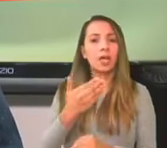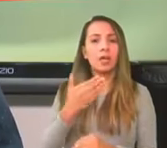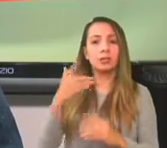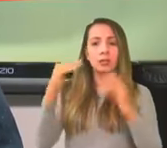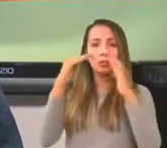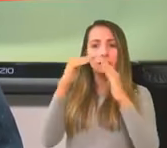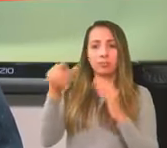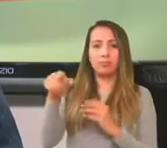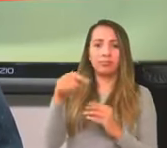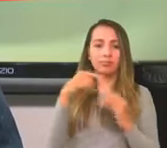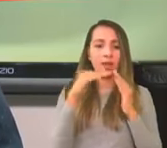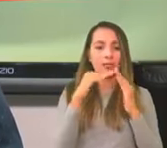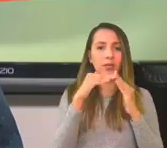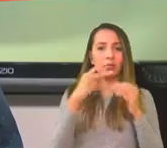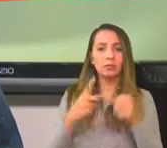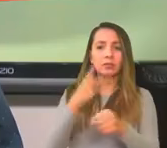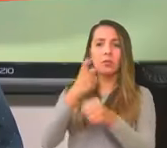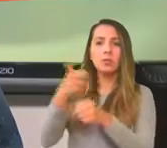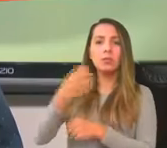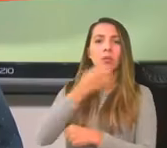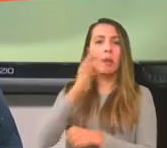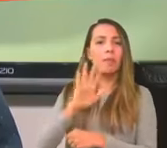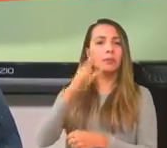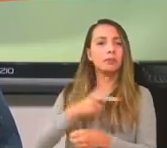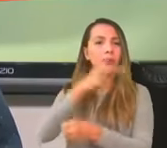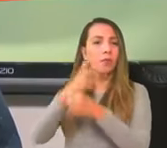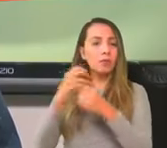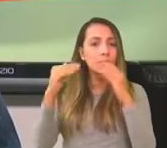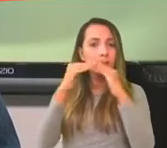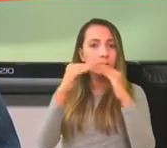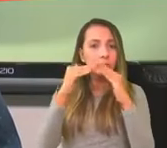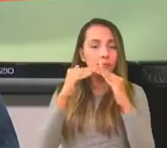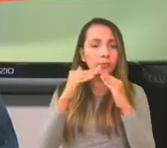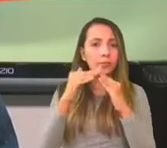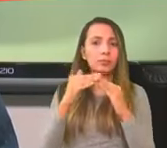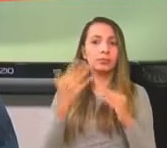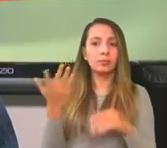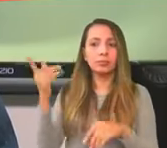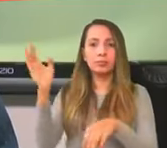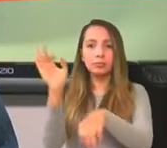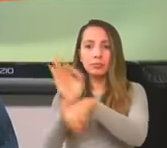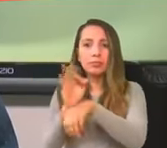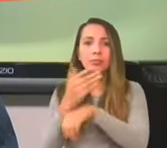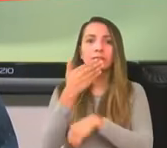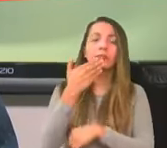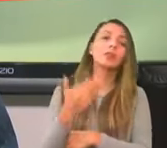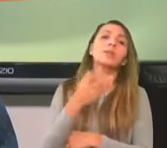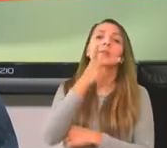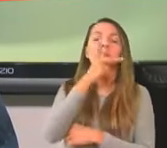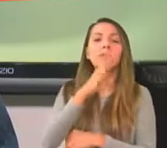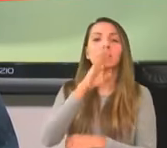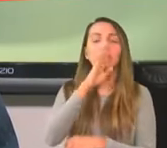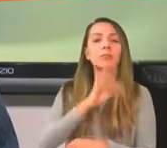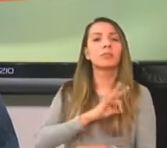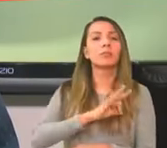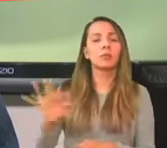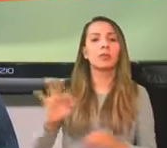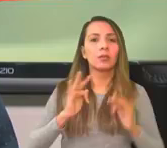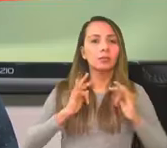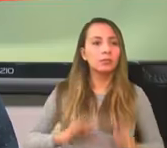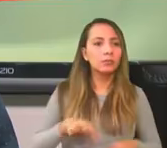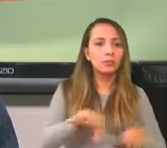hogar, su contención, y que sus padres libremente puedan ejercer su